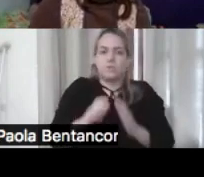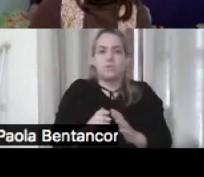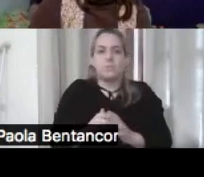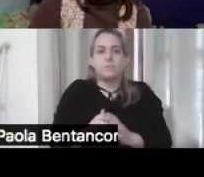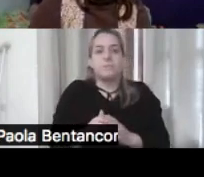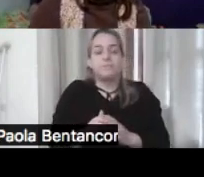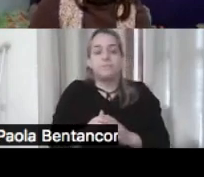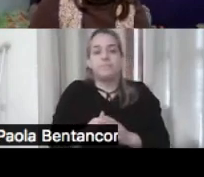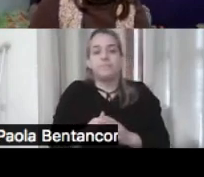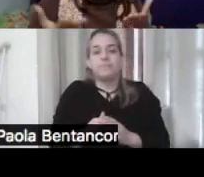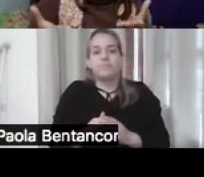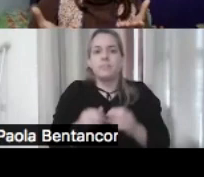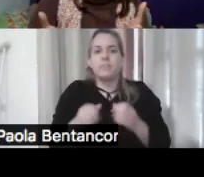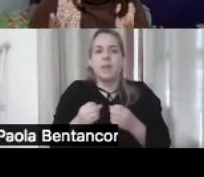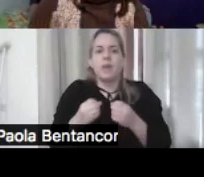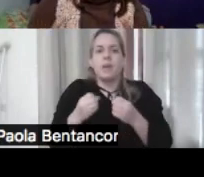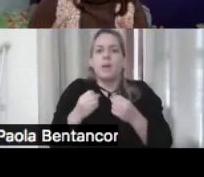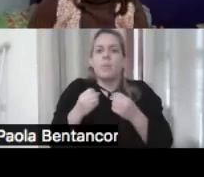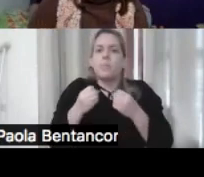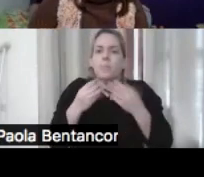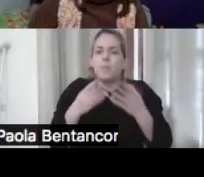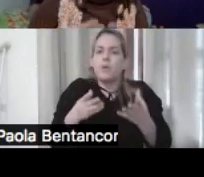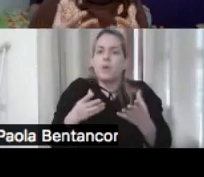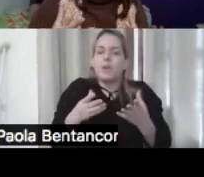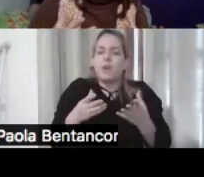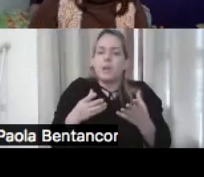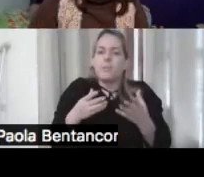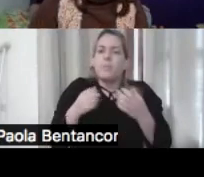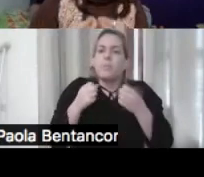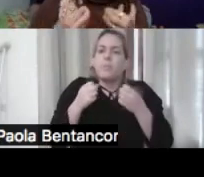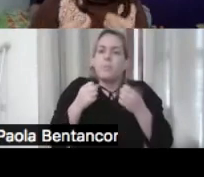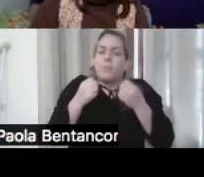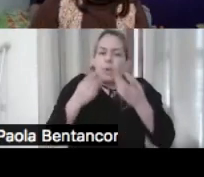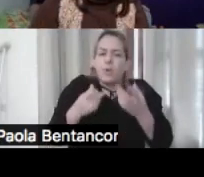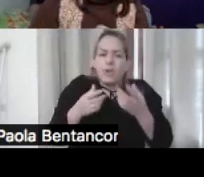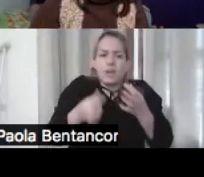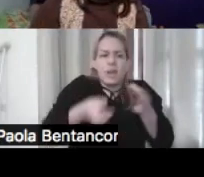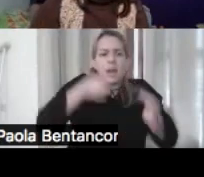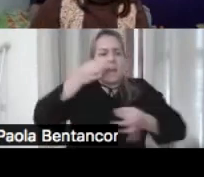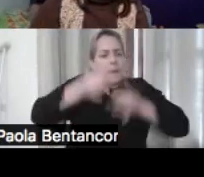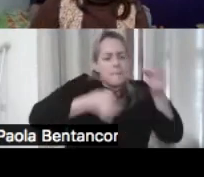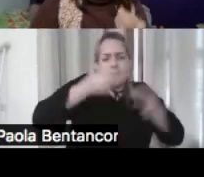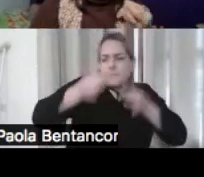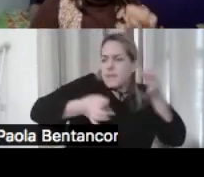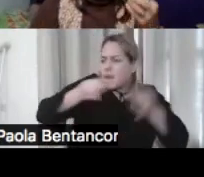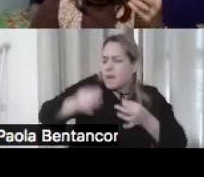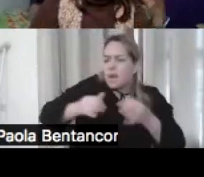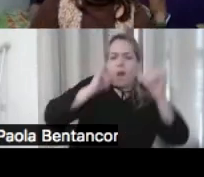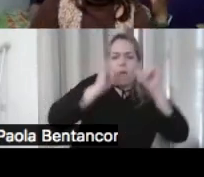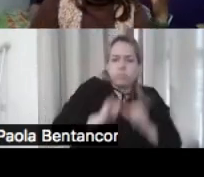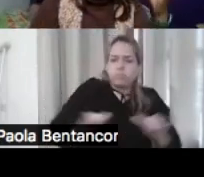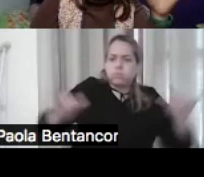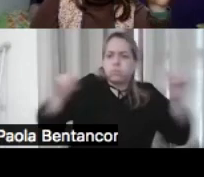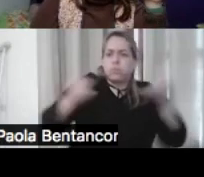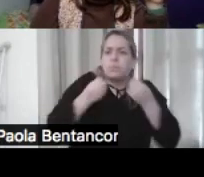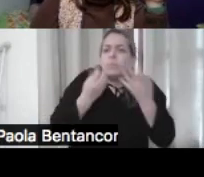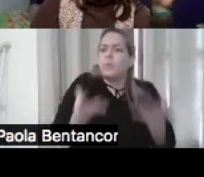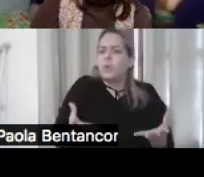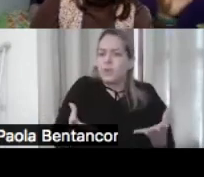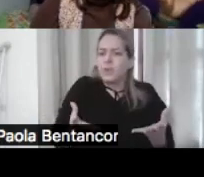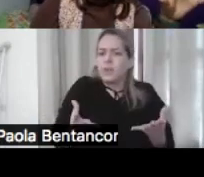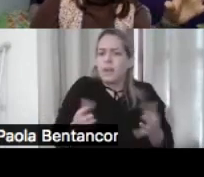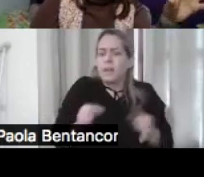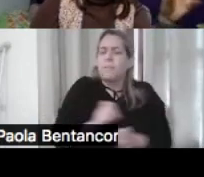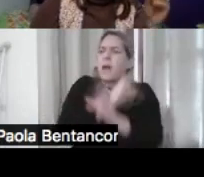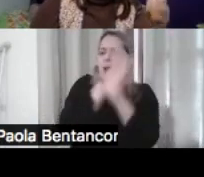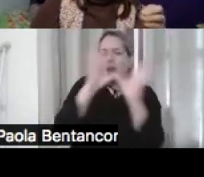El motivo por el cual hizo falta esta declaración y hace falta seguir divulgando información sobre este tema, e hizo falta